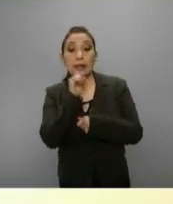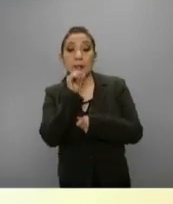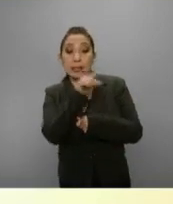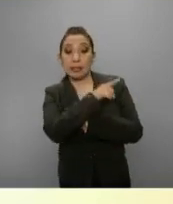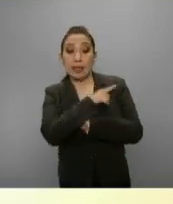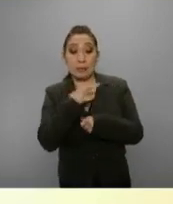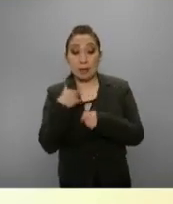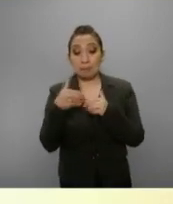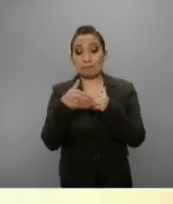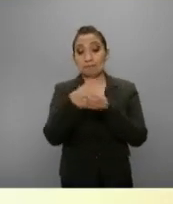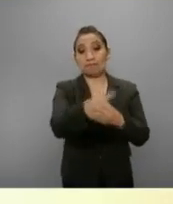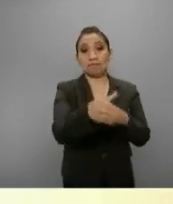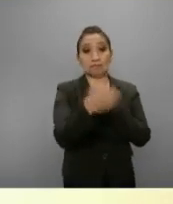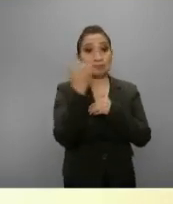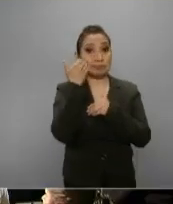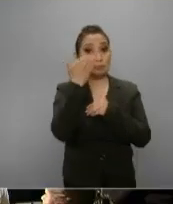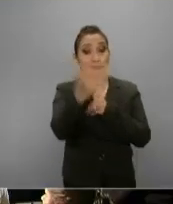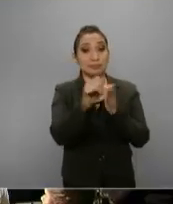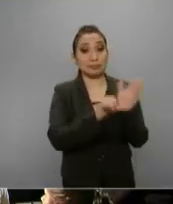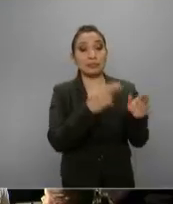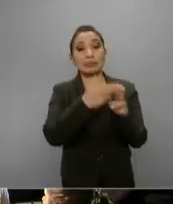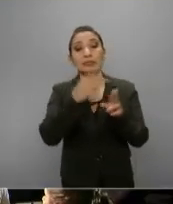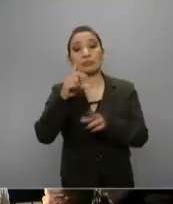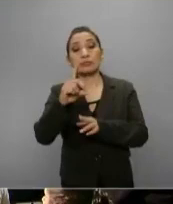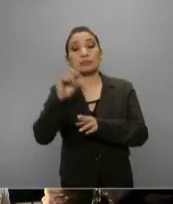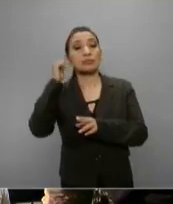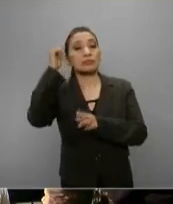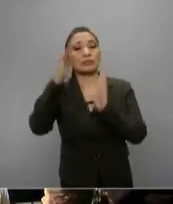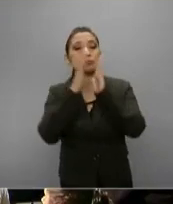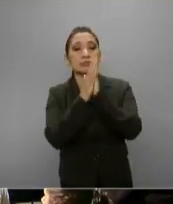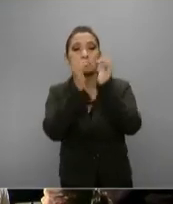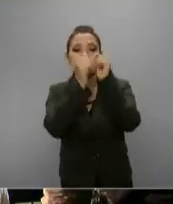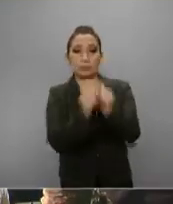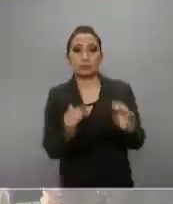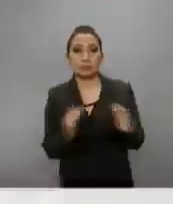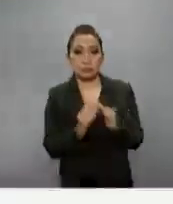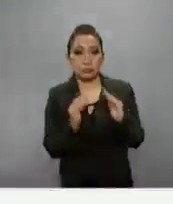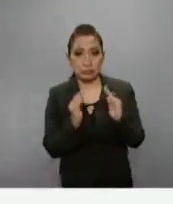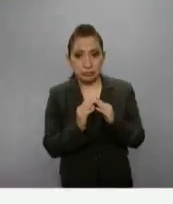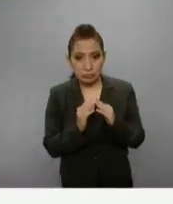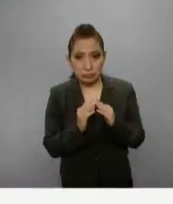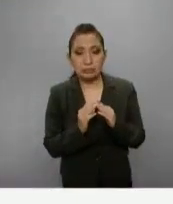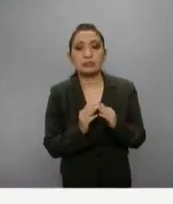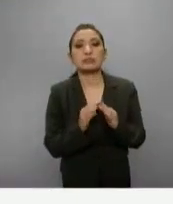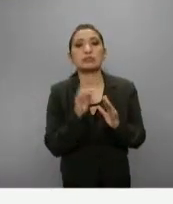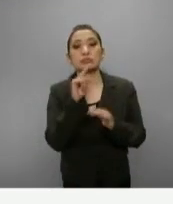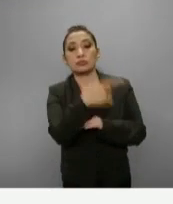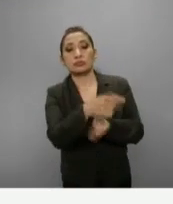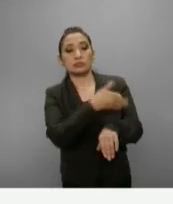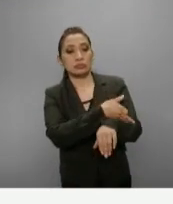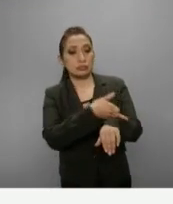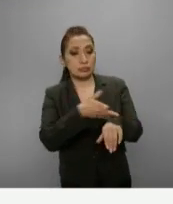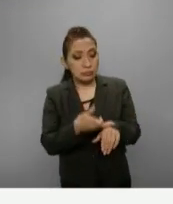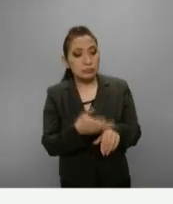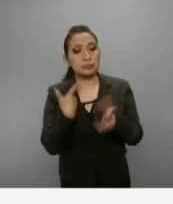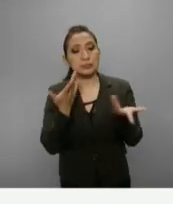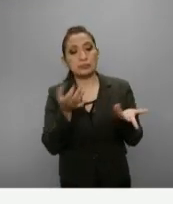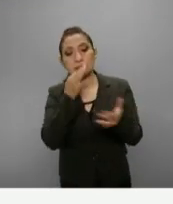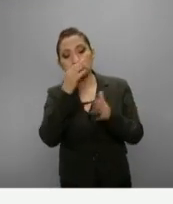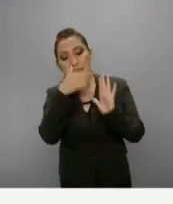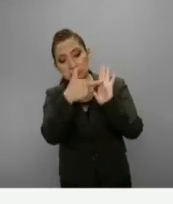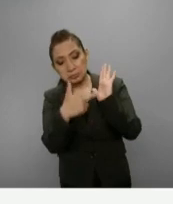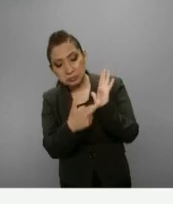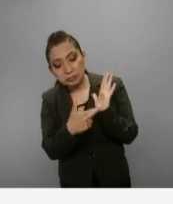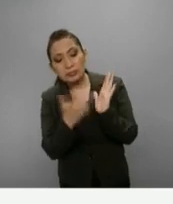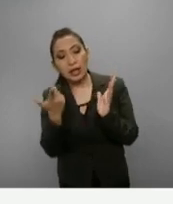las que durante todo este mes hasta el 30 de abril, por favor, se queden en casa, que sus familias activen